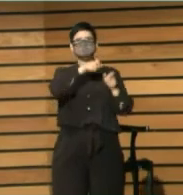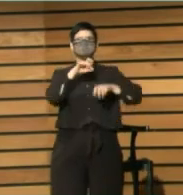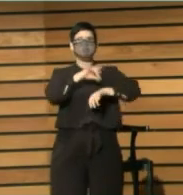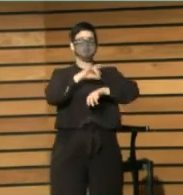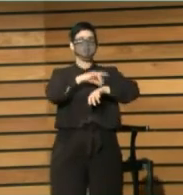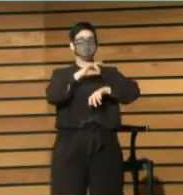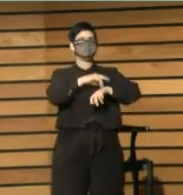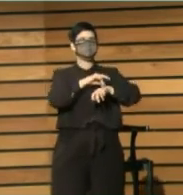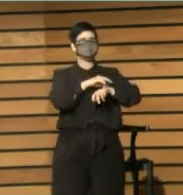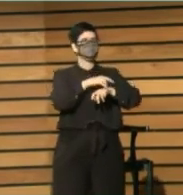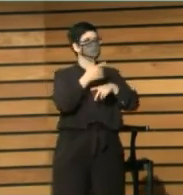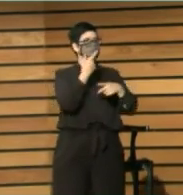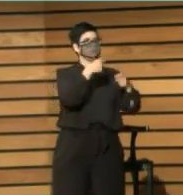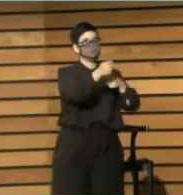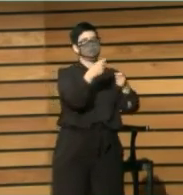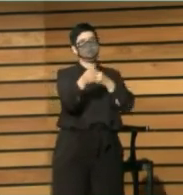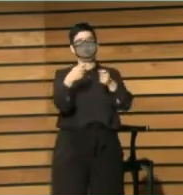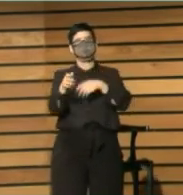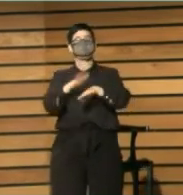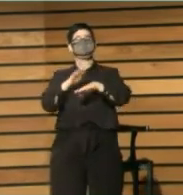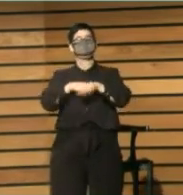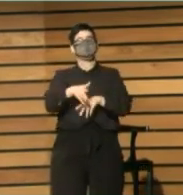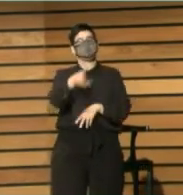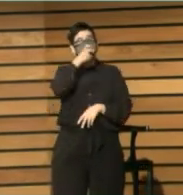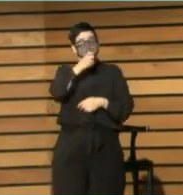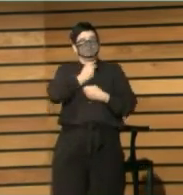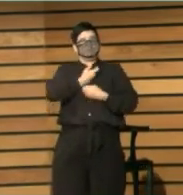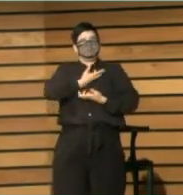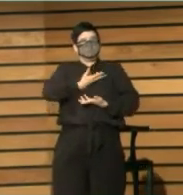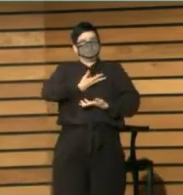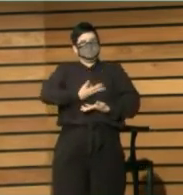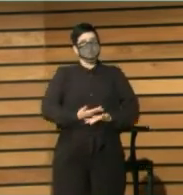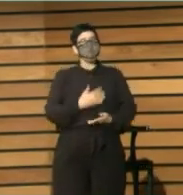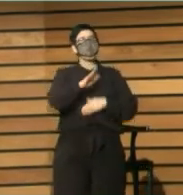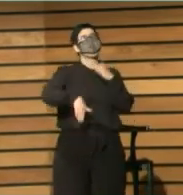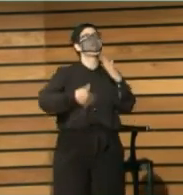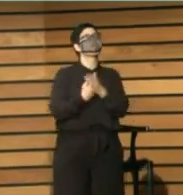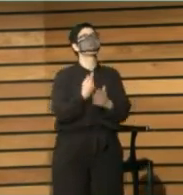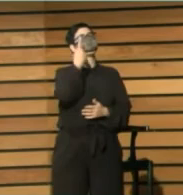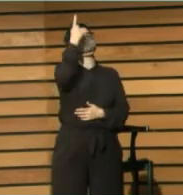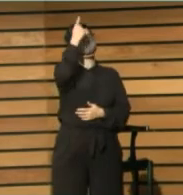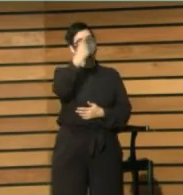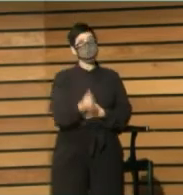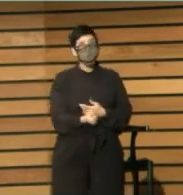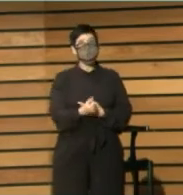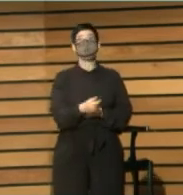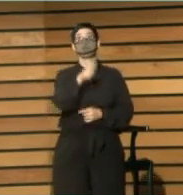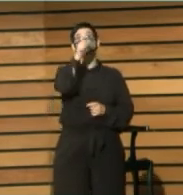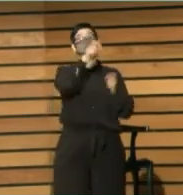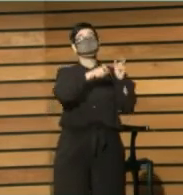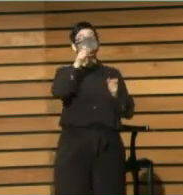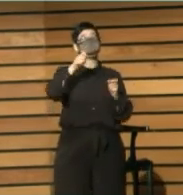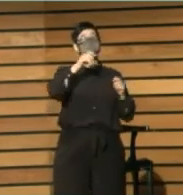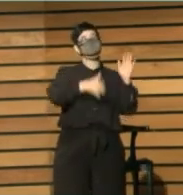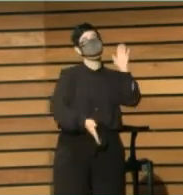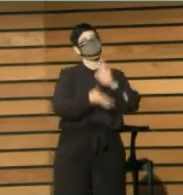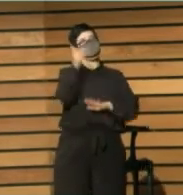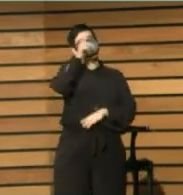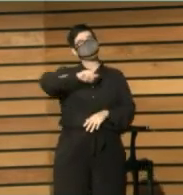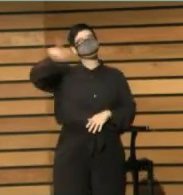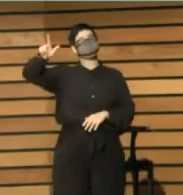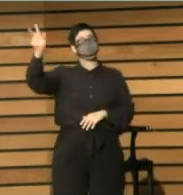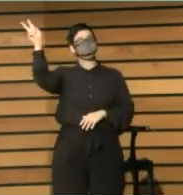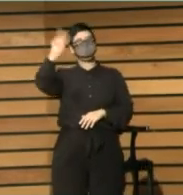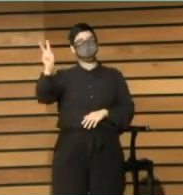recetaban para aliviar el asma. Hasta que un día un tío de los numerosos que se fueron a Venezuela, y en este caso había